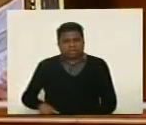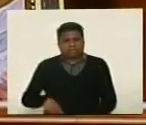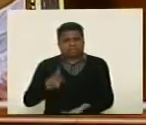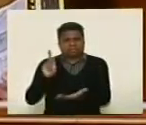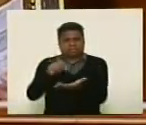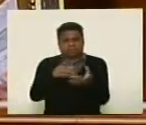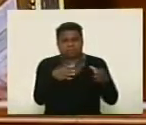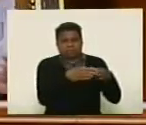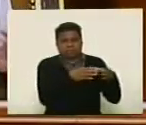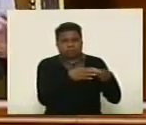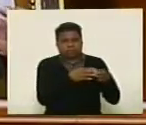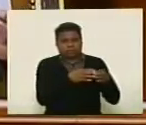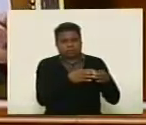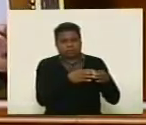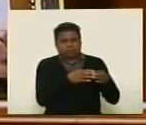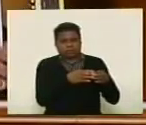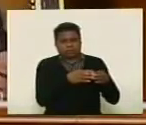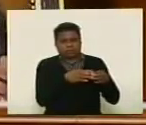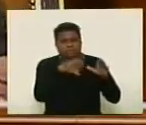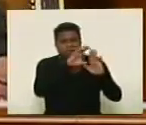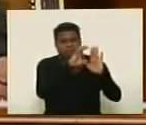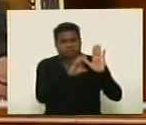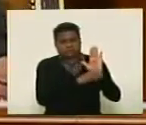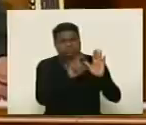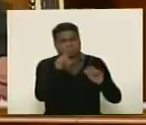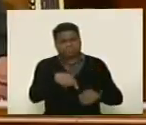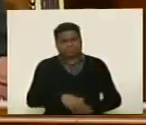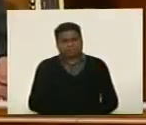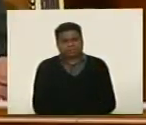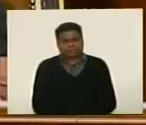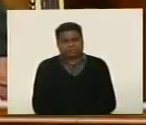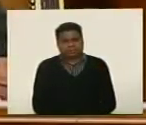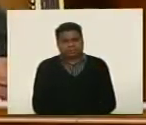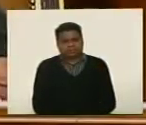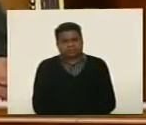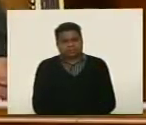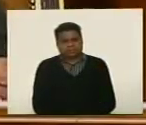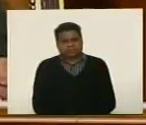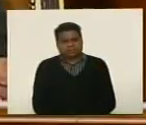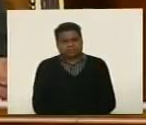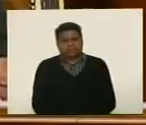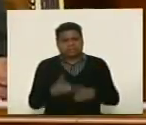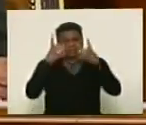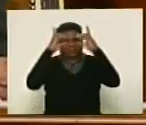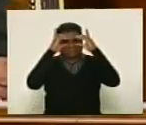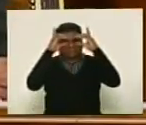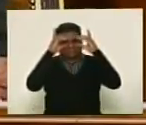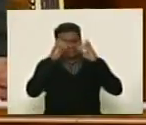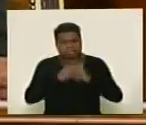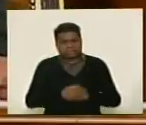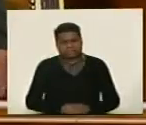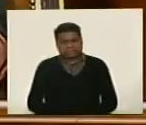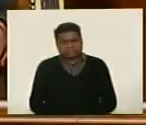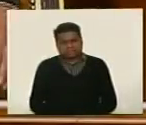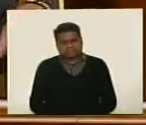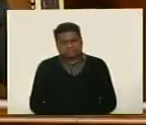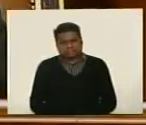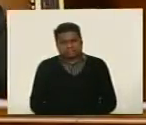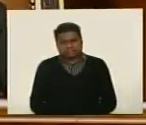Comisión Constitucional y, bueno, presidenta de la Asamblea Nacional y constituyente del